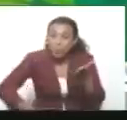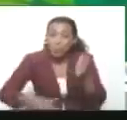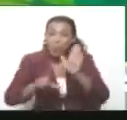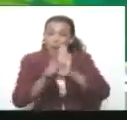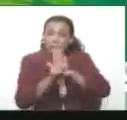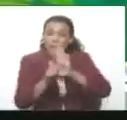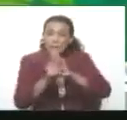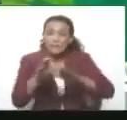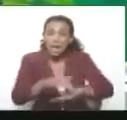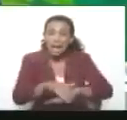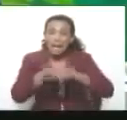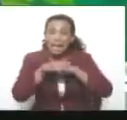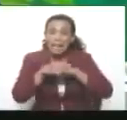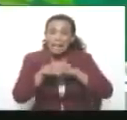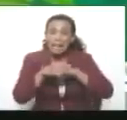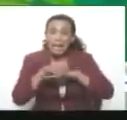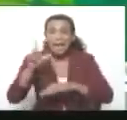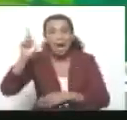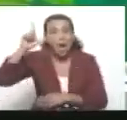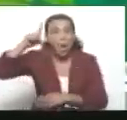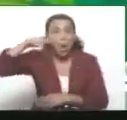Inglaterra Londres